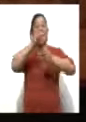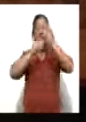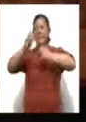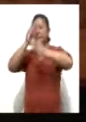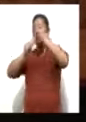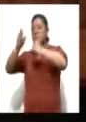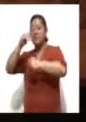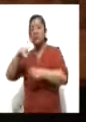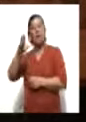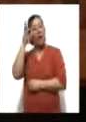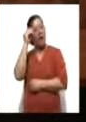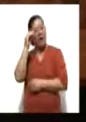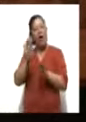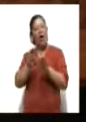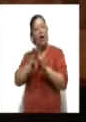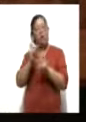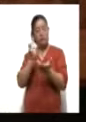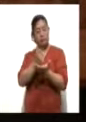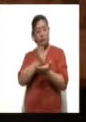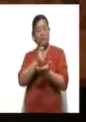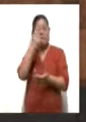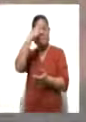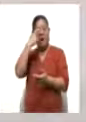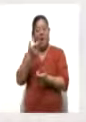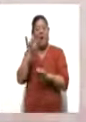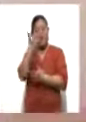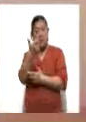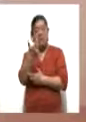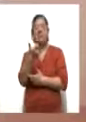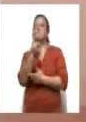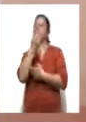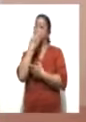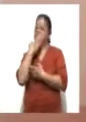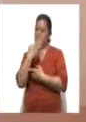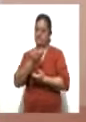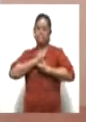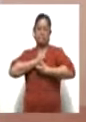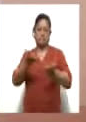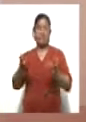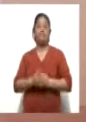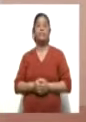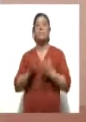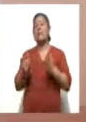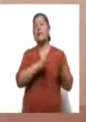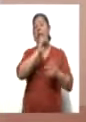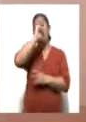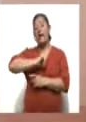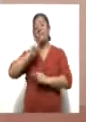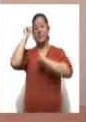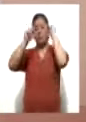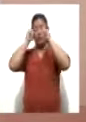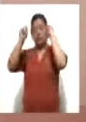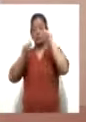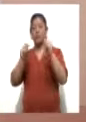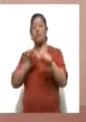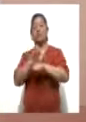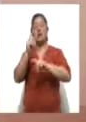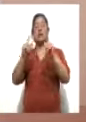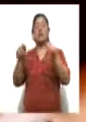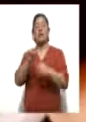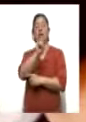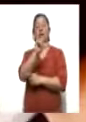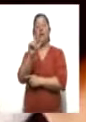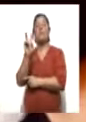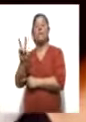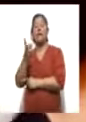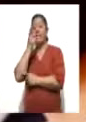financieras para poder ejecutar este recurso de la mejor manera. Por su parte, la secretaria de Turismo del Estado, Anabel Alvarado Varela, dio a